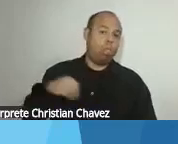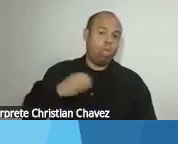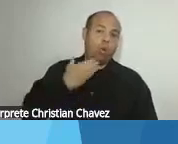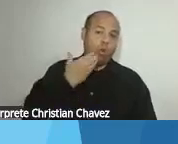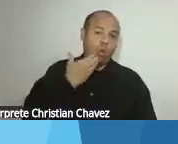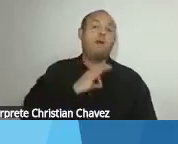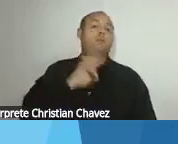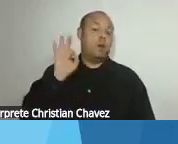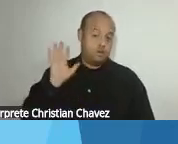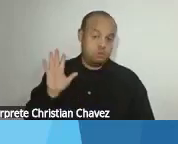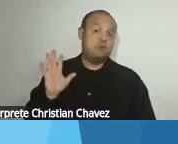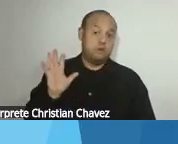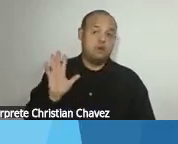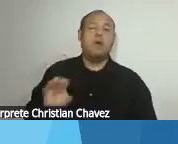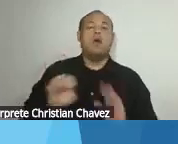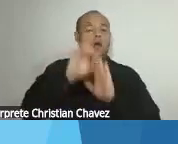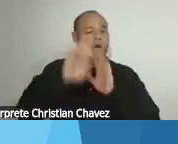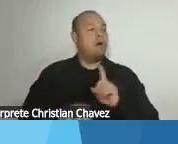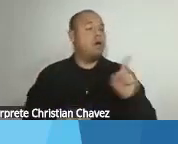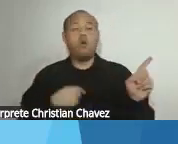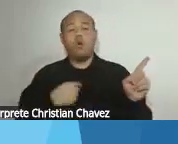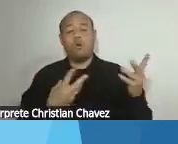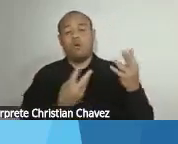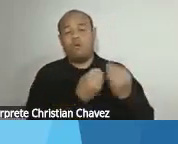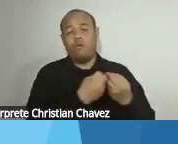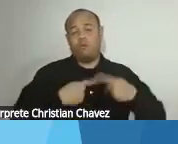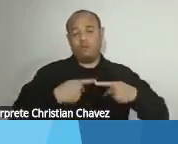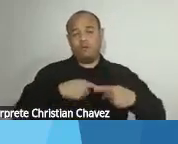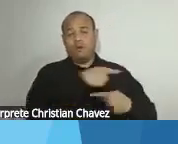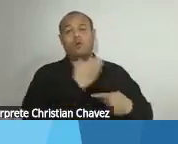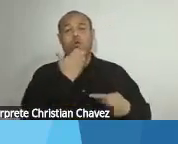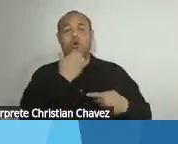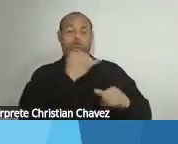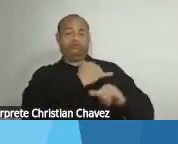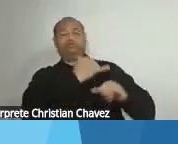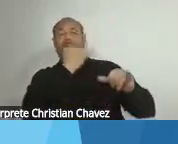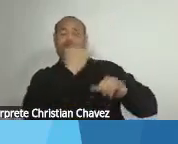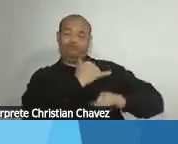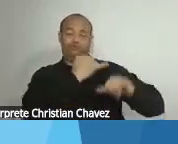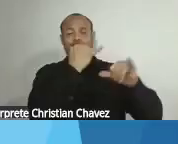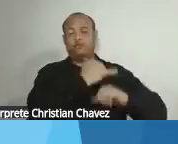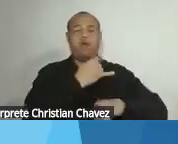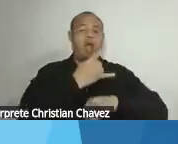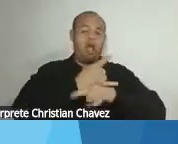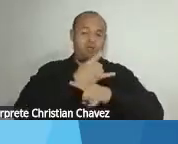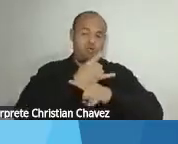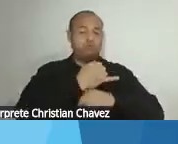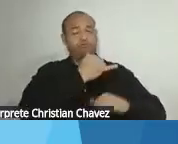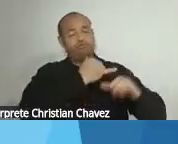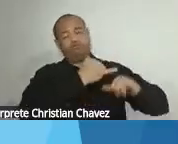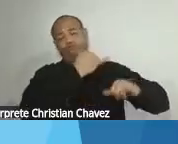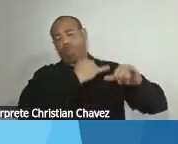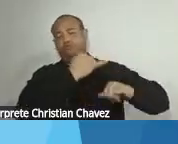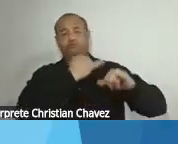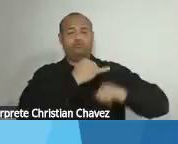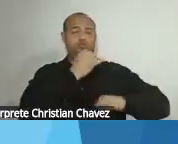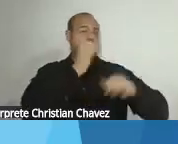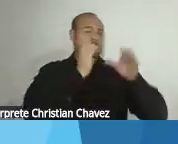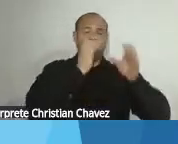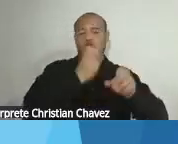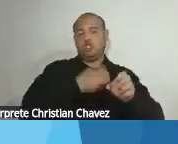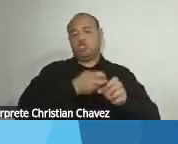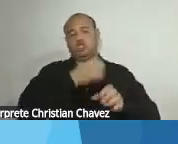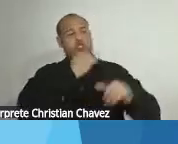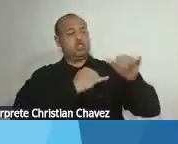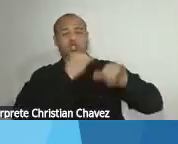pues a lo mejor yo también voy a consumir alcohol de forma excesiva, ¿sí? Entonces vemos que la diabetes en sí no es contagiosa,